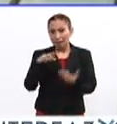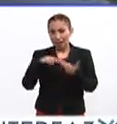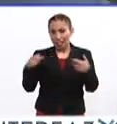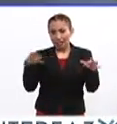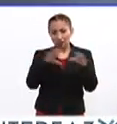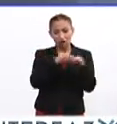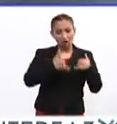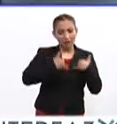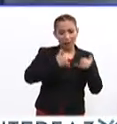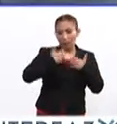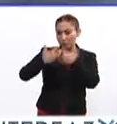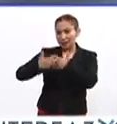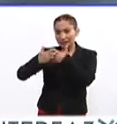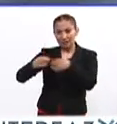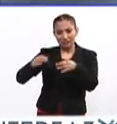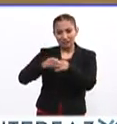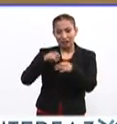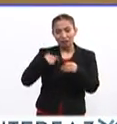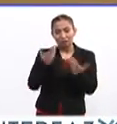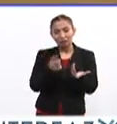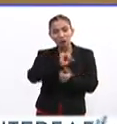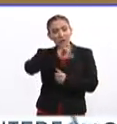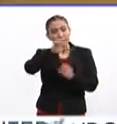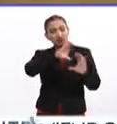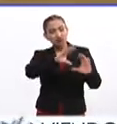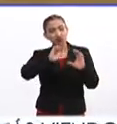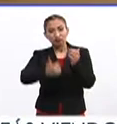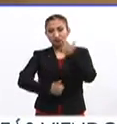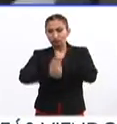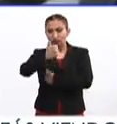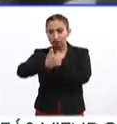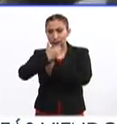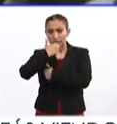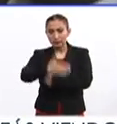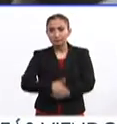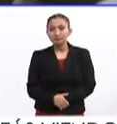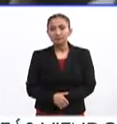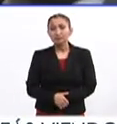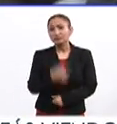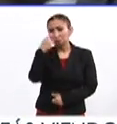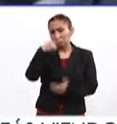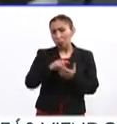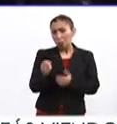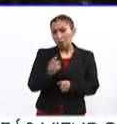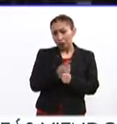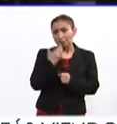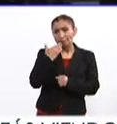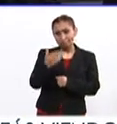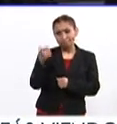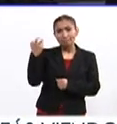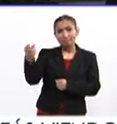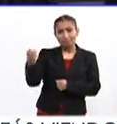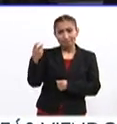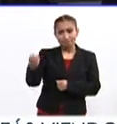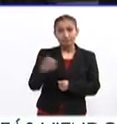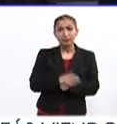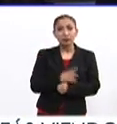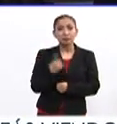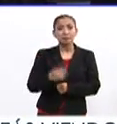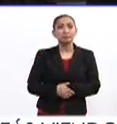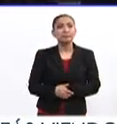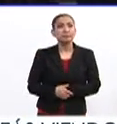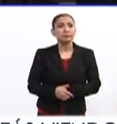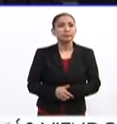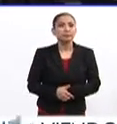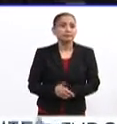relación de los jóvenes con las empresas, se formarán profesionistas competitivos. Yo creo que la oportunidad es muy buena